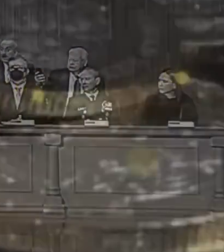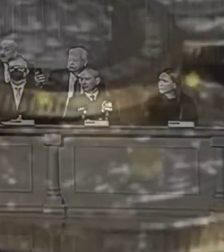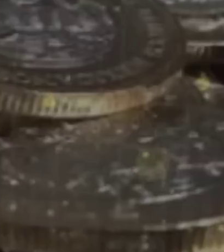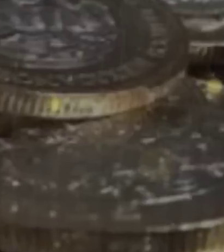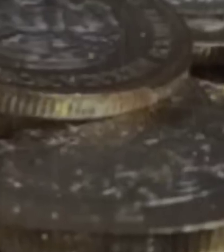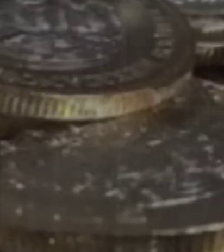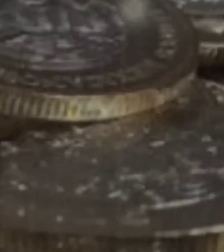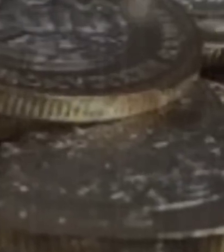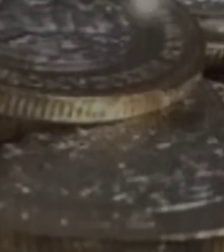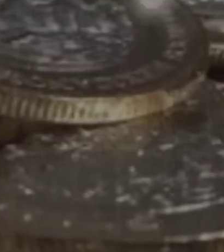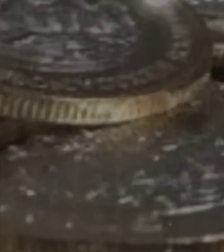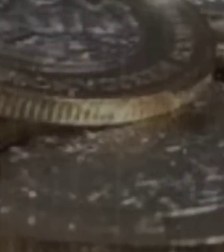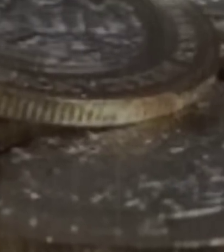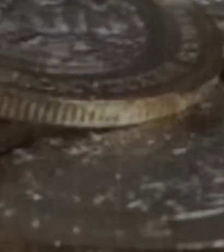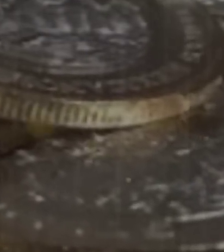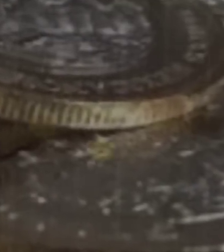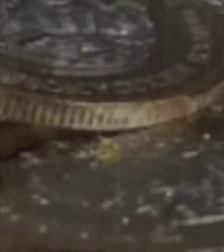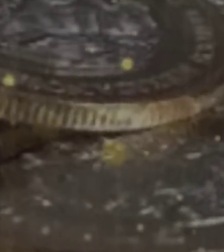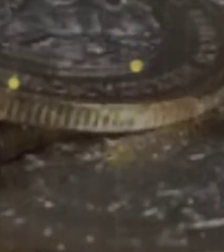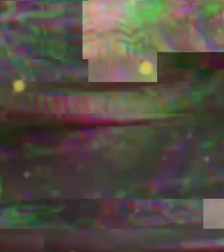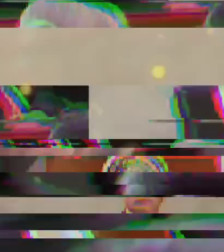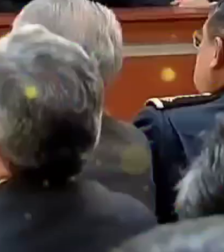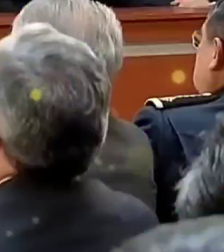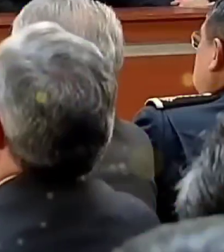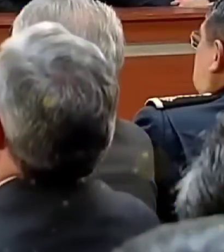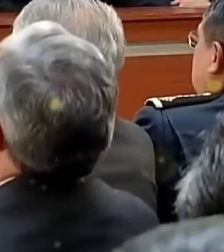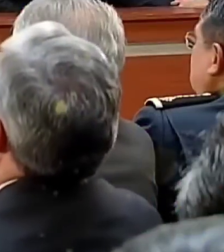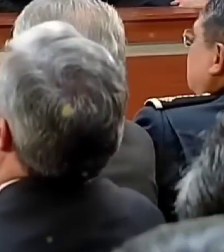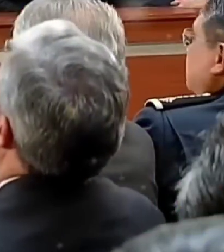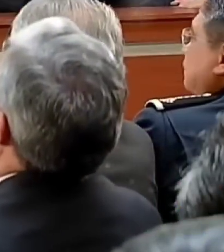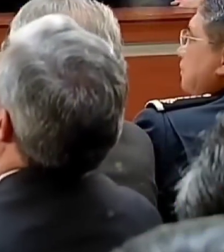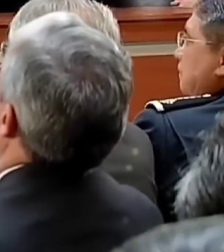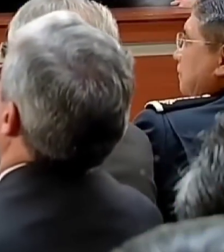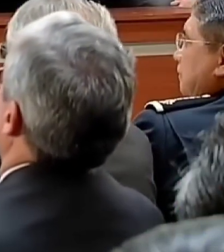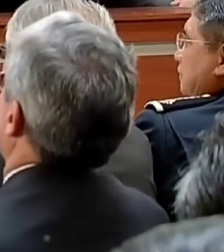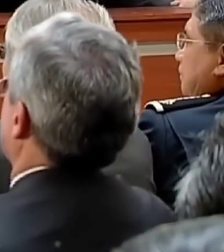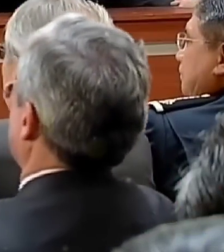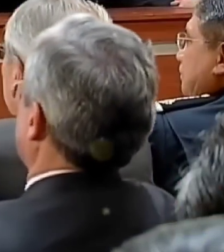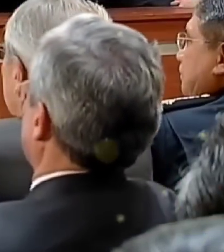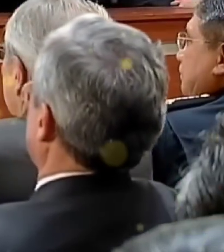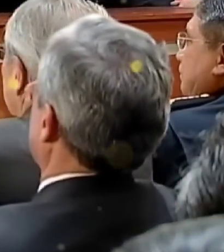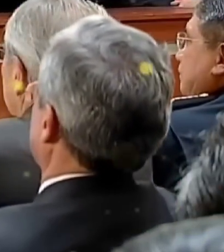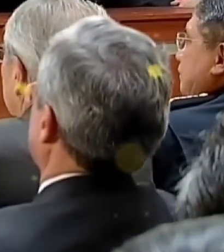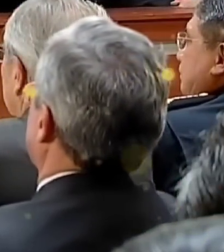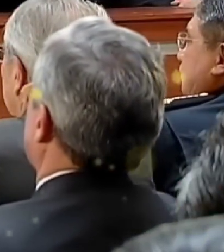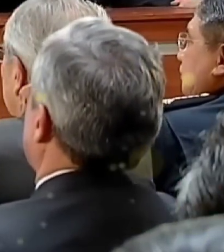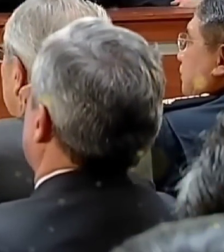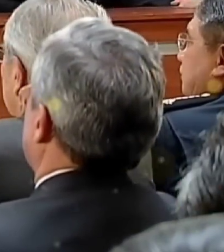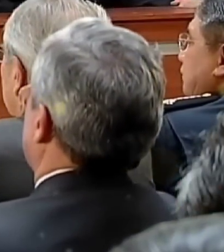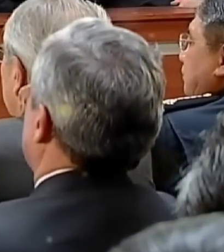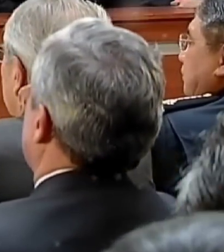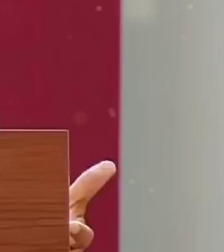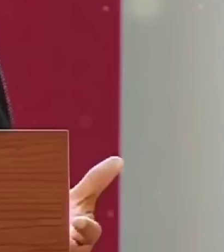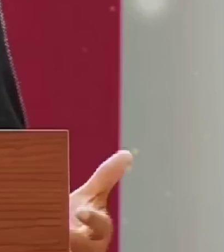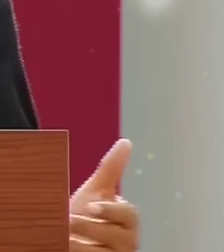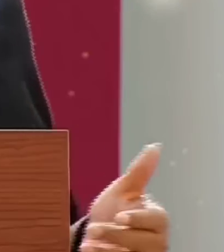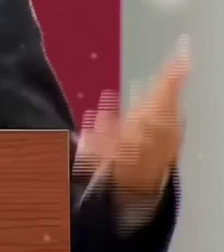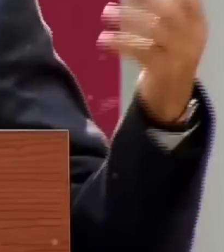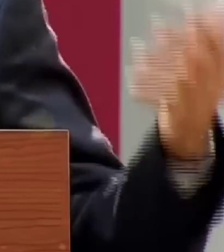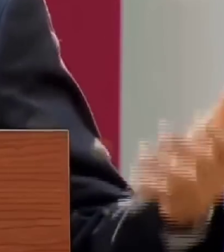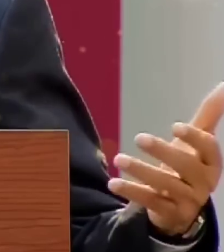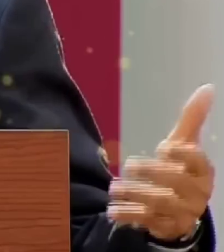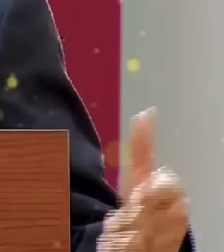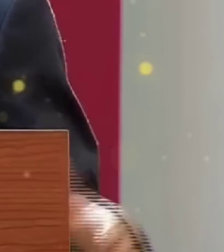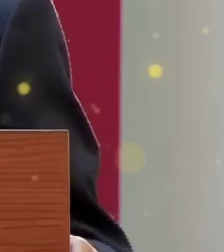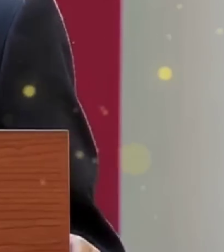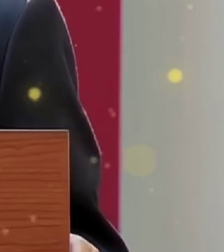Obrador. Escuchemos esta gran noticia, esto que refleja que López Obrador está luchando por un